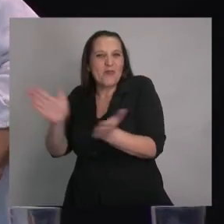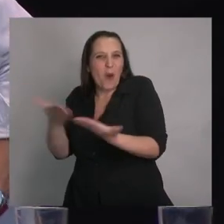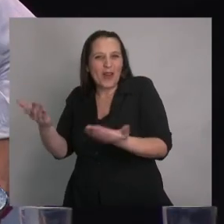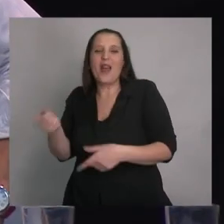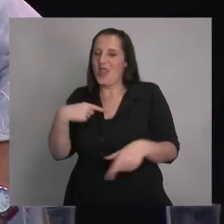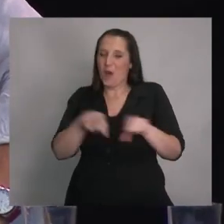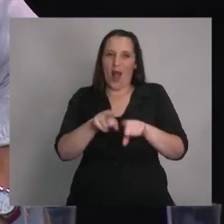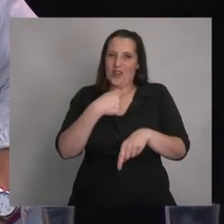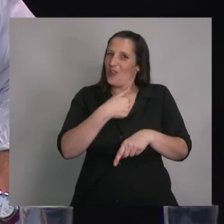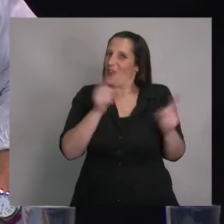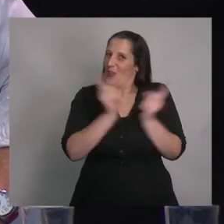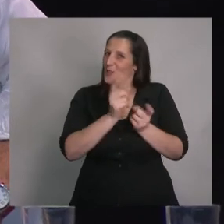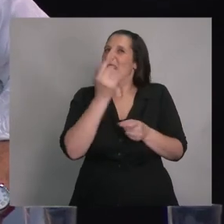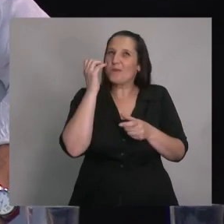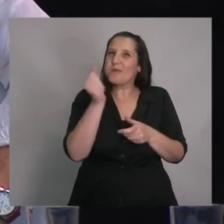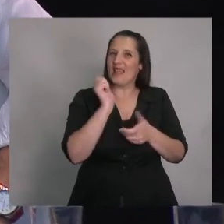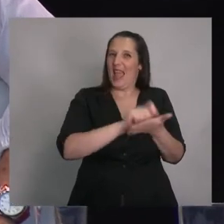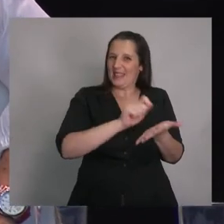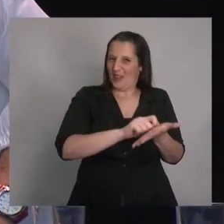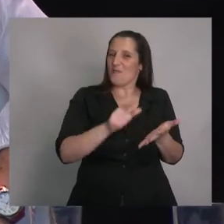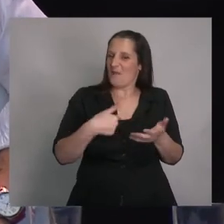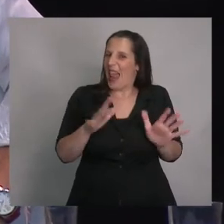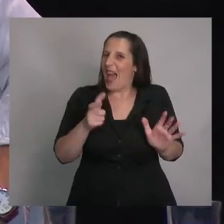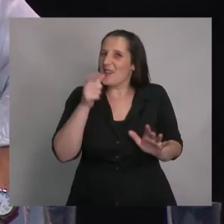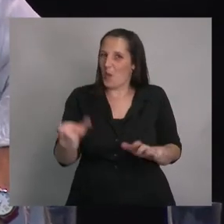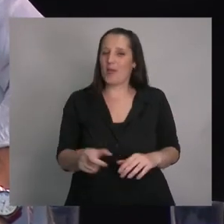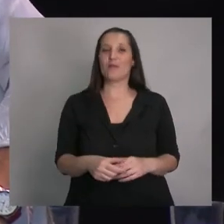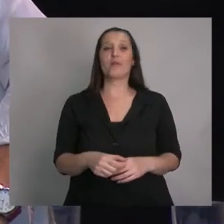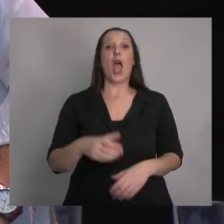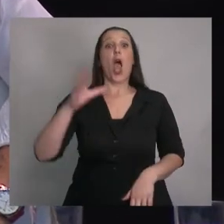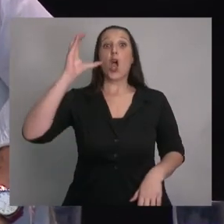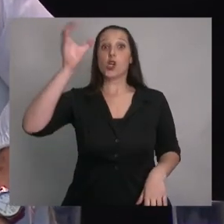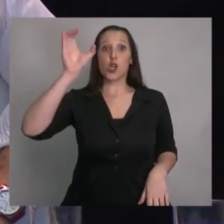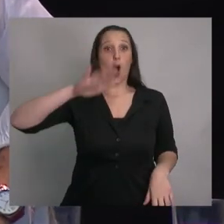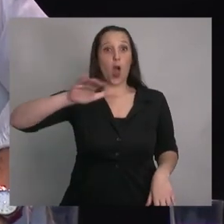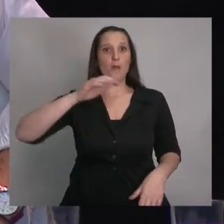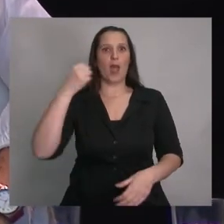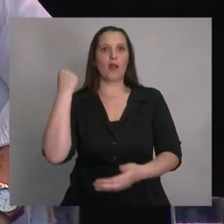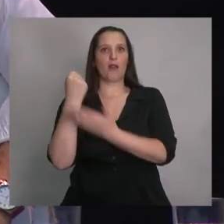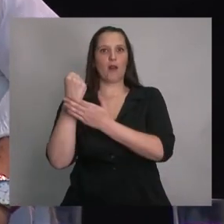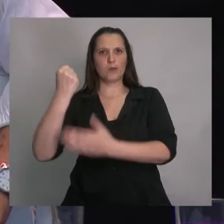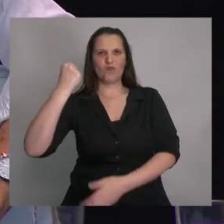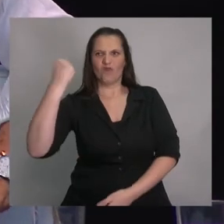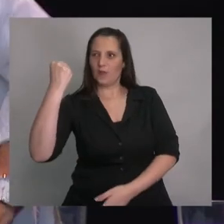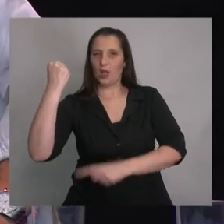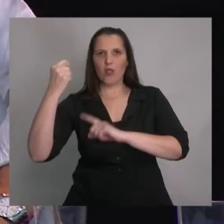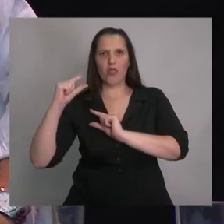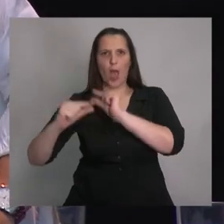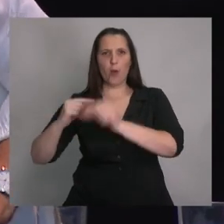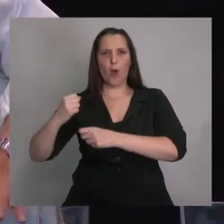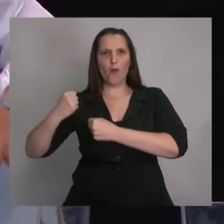pregunta en colombia la derecha se ha venido fortaleciendo de una manera